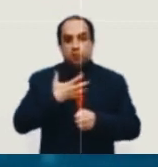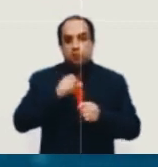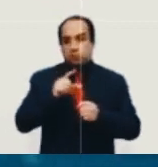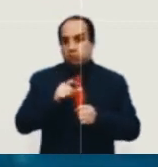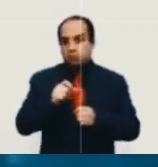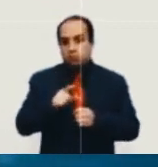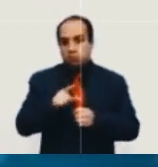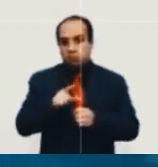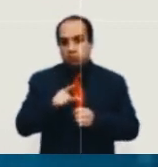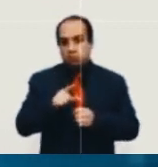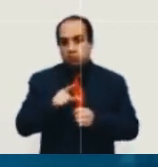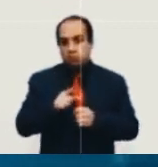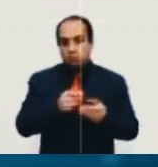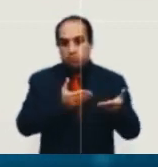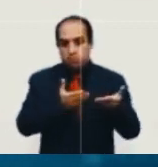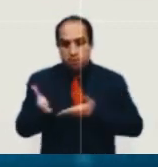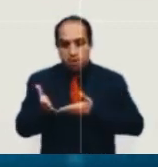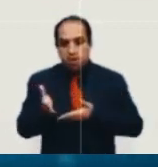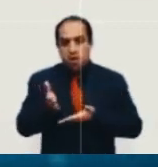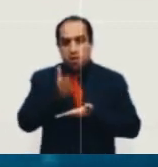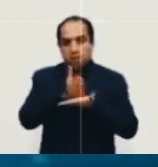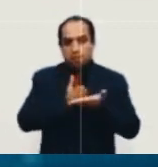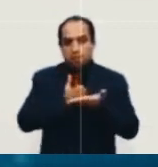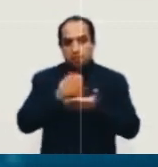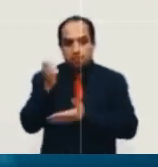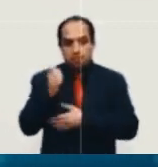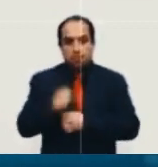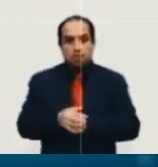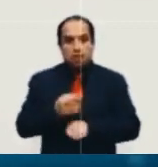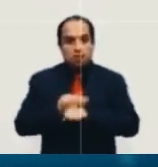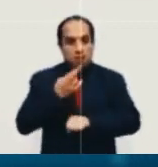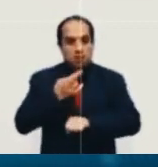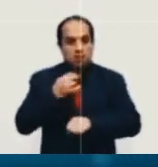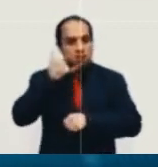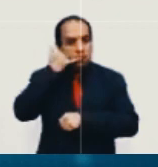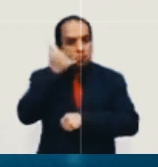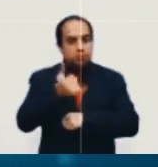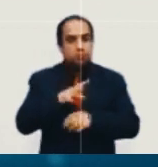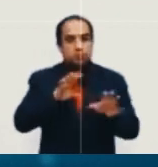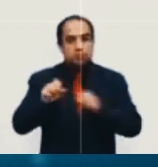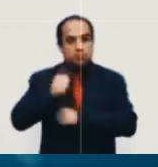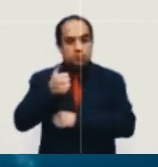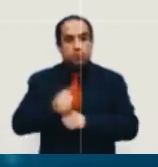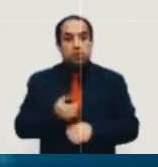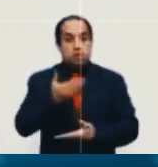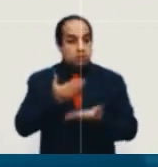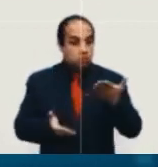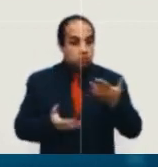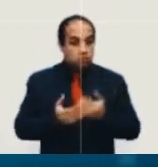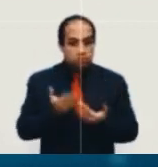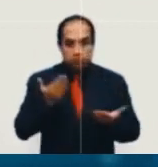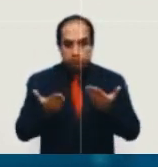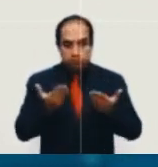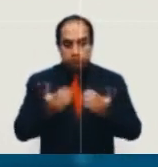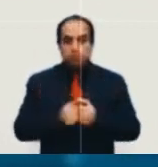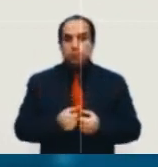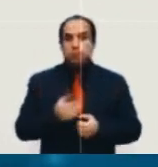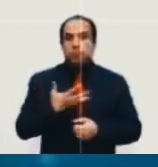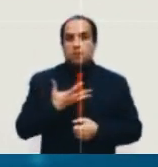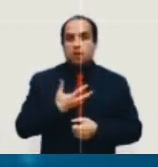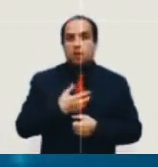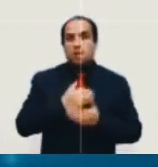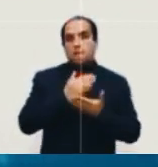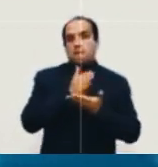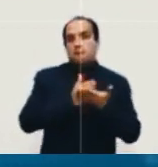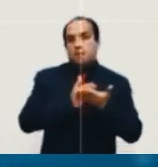Llegar a mitad de enero a nuestro máximo de llamadas del 911 y ahora estar pues casi a un tercio de lo que llegamos a